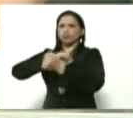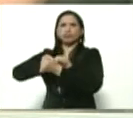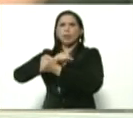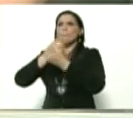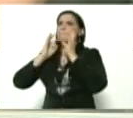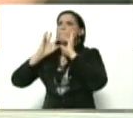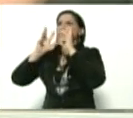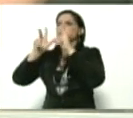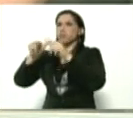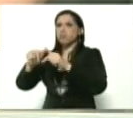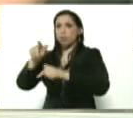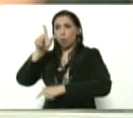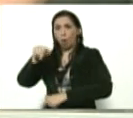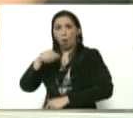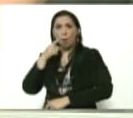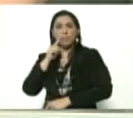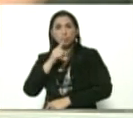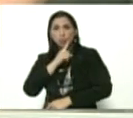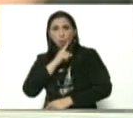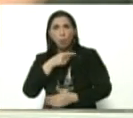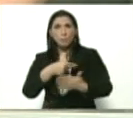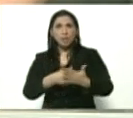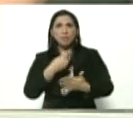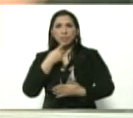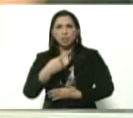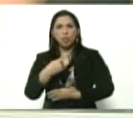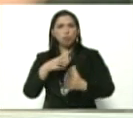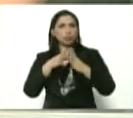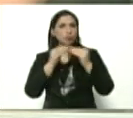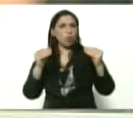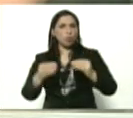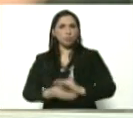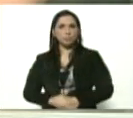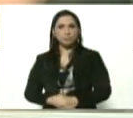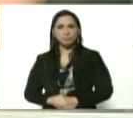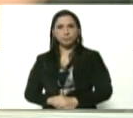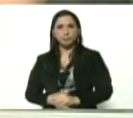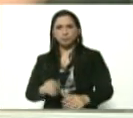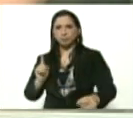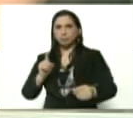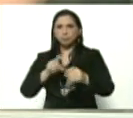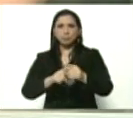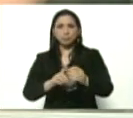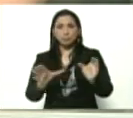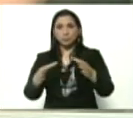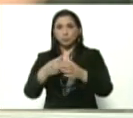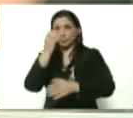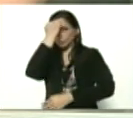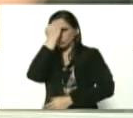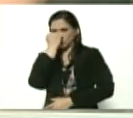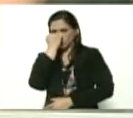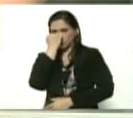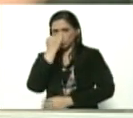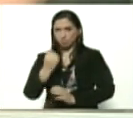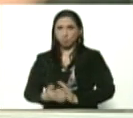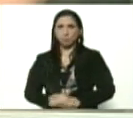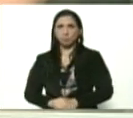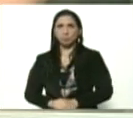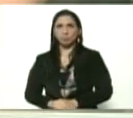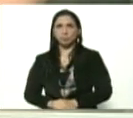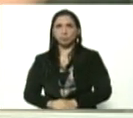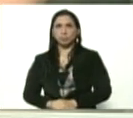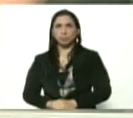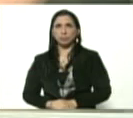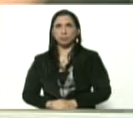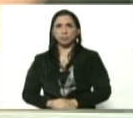hombre declaró, dio su nombre y todo lo que formaba parte del grupo terrorista que